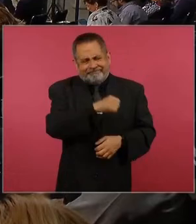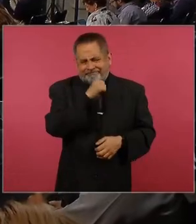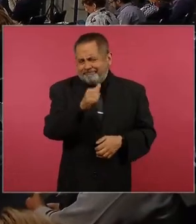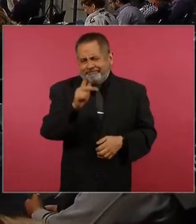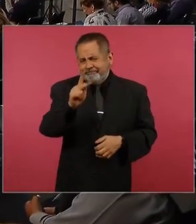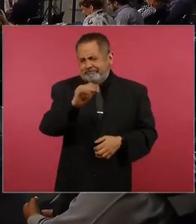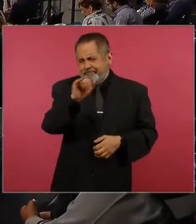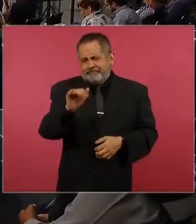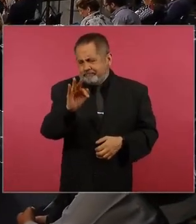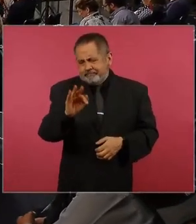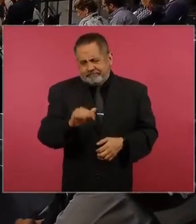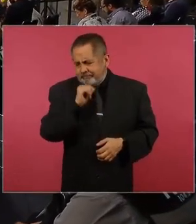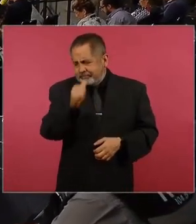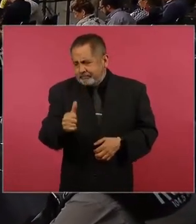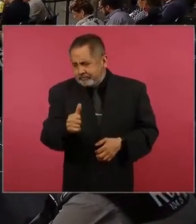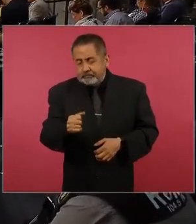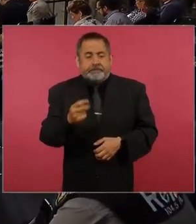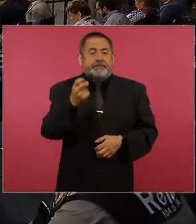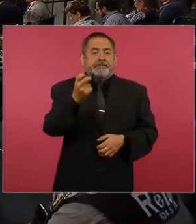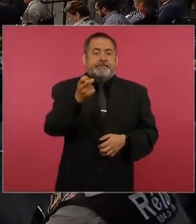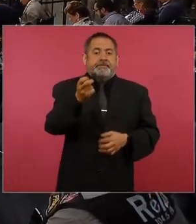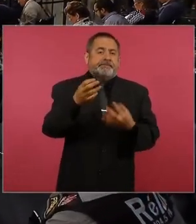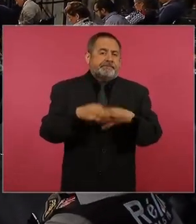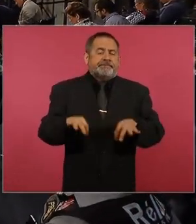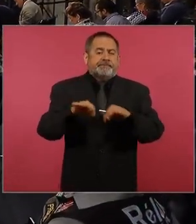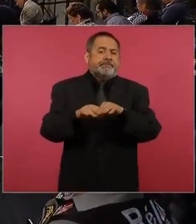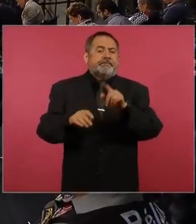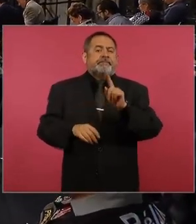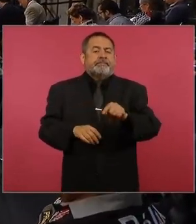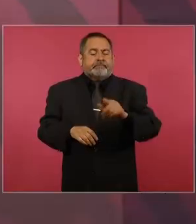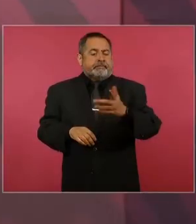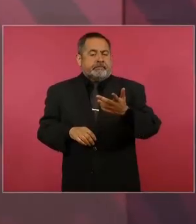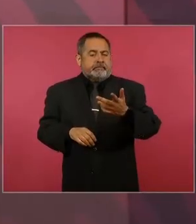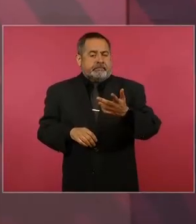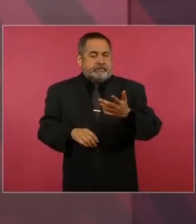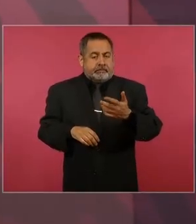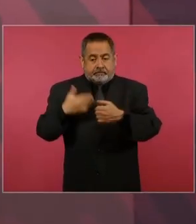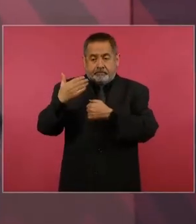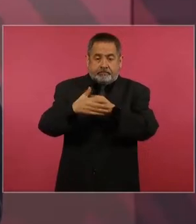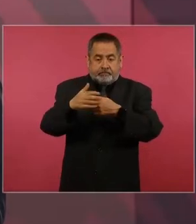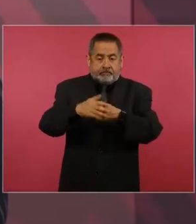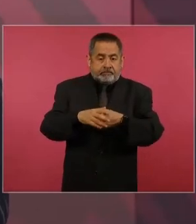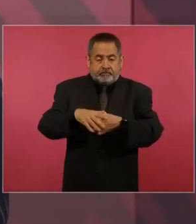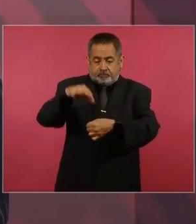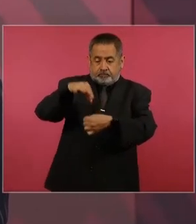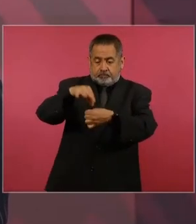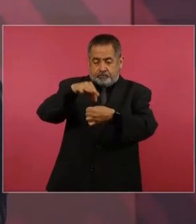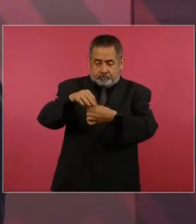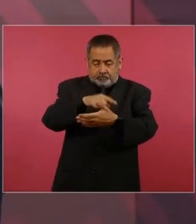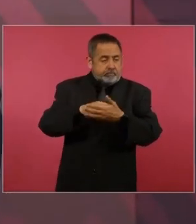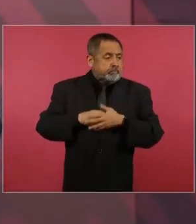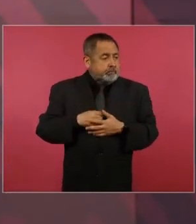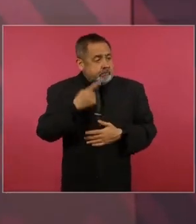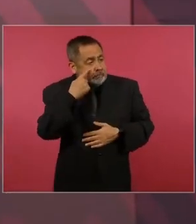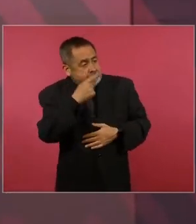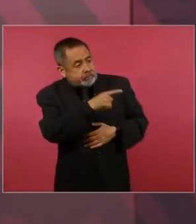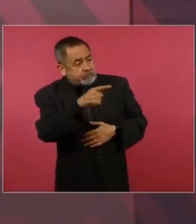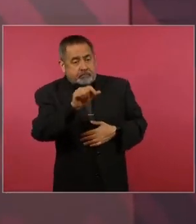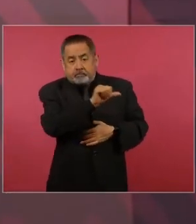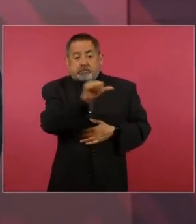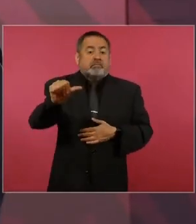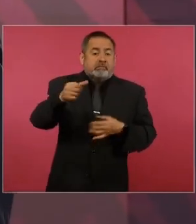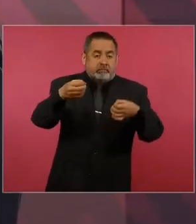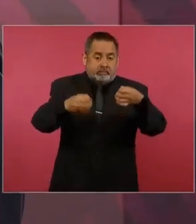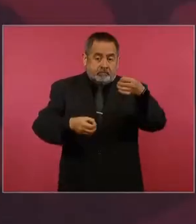Pero eso es muy importante, que se elija a los jueces, que el pueblo elija a